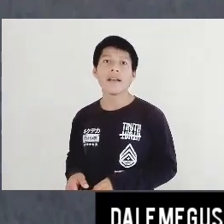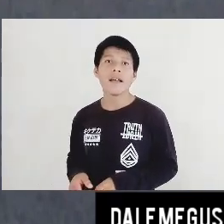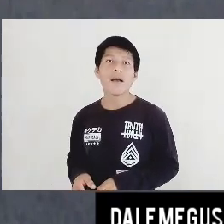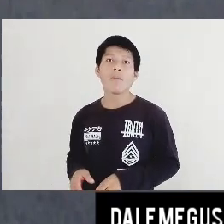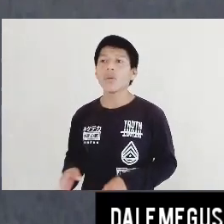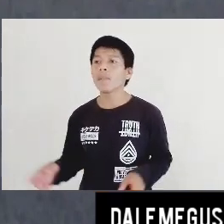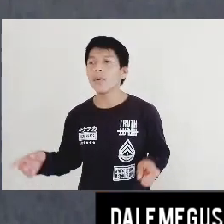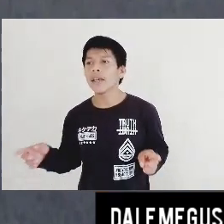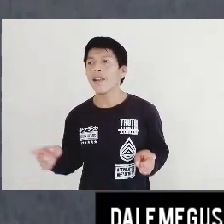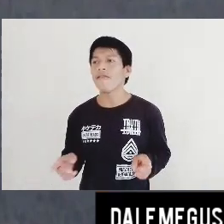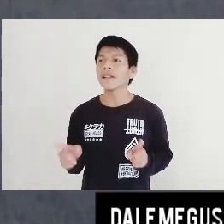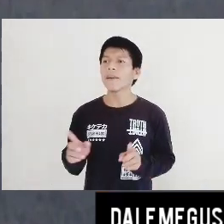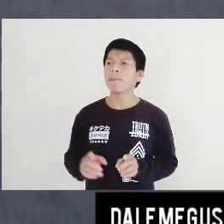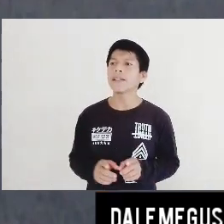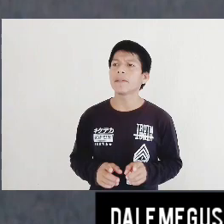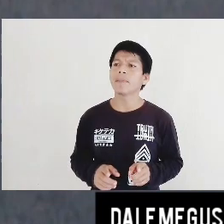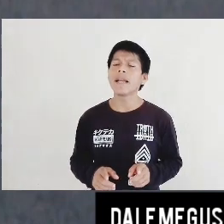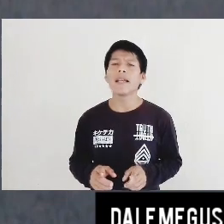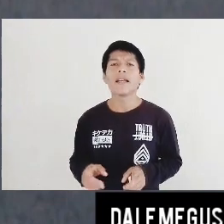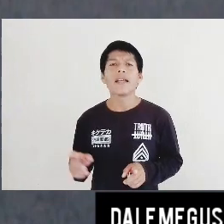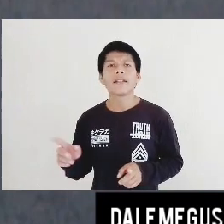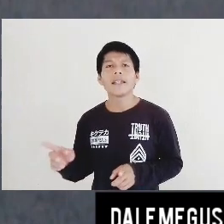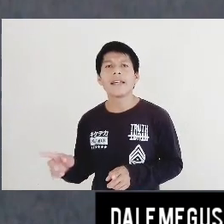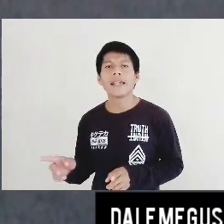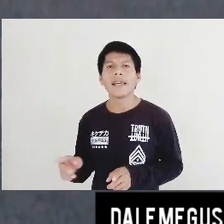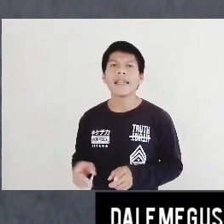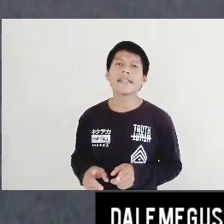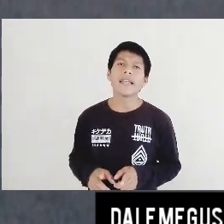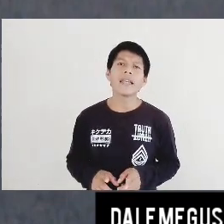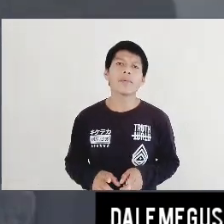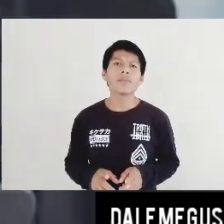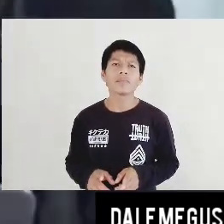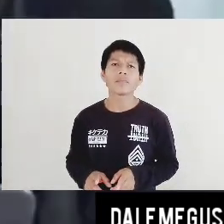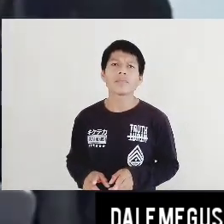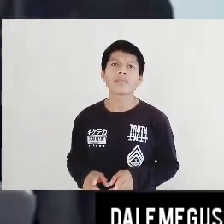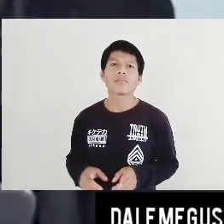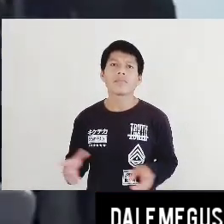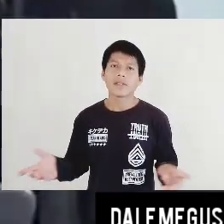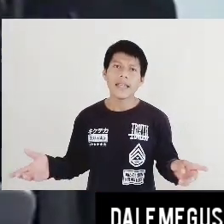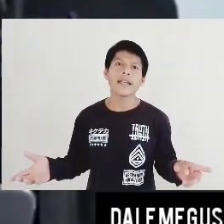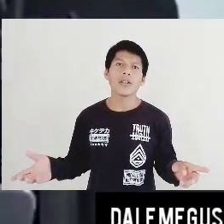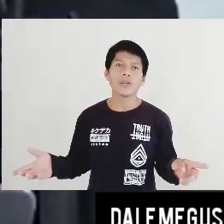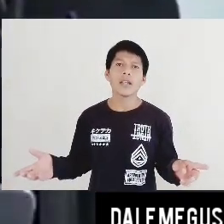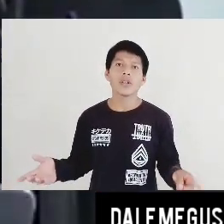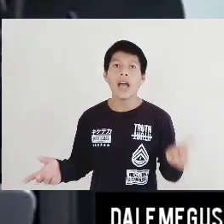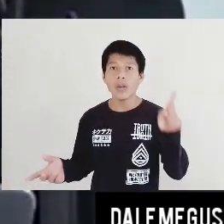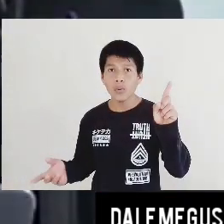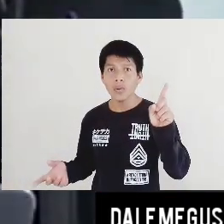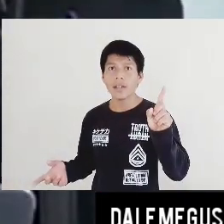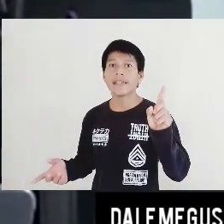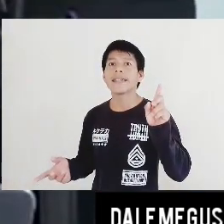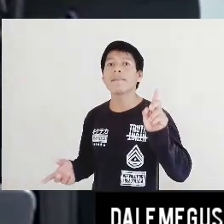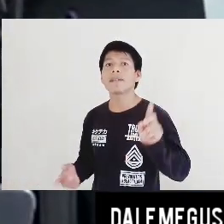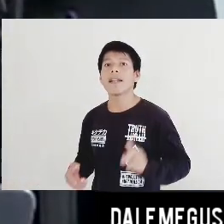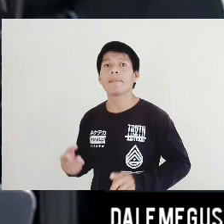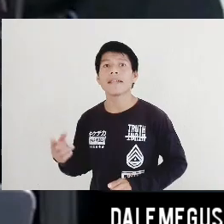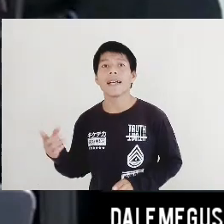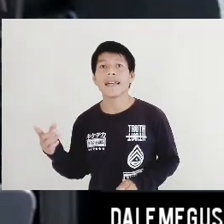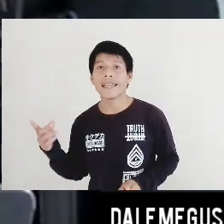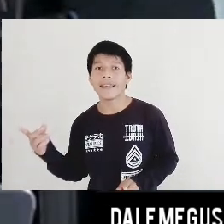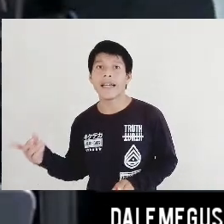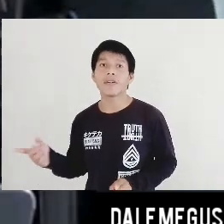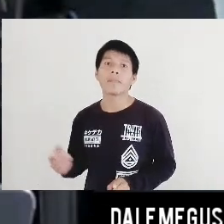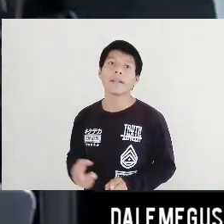cabeza. ¿Por qué? Porque la fuente principal de este libro, ¿quién creen ustedes? Hay uno que siempre se la